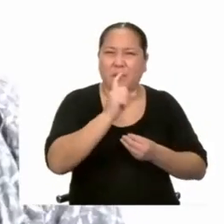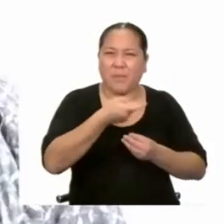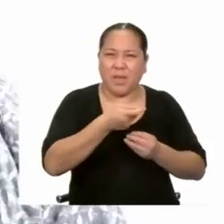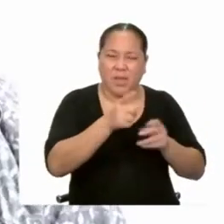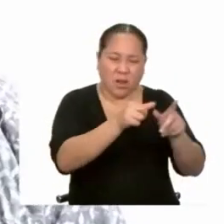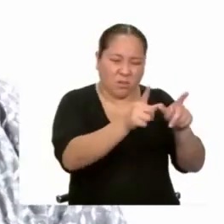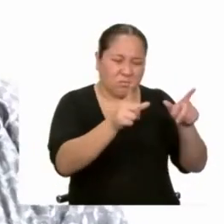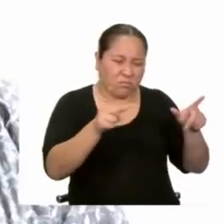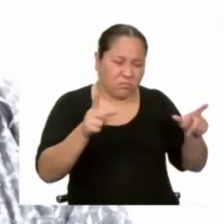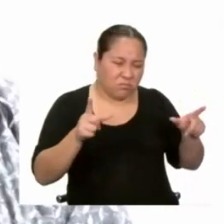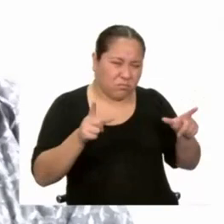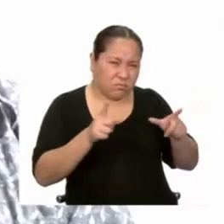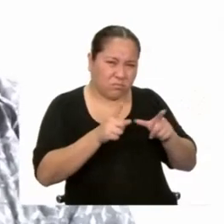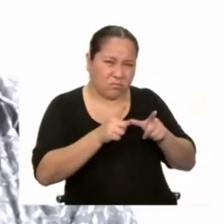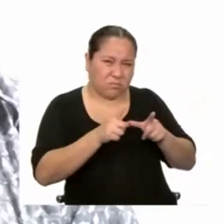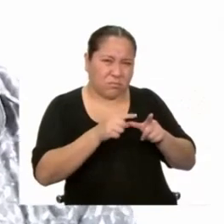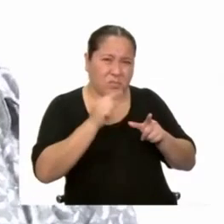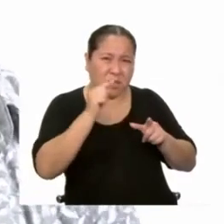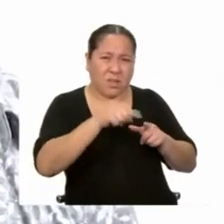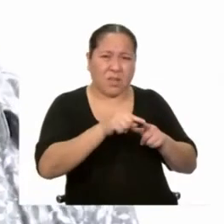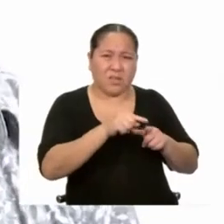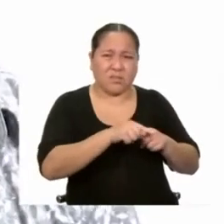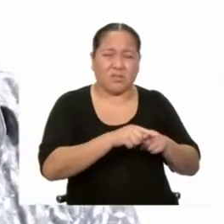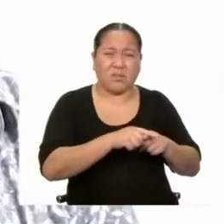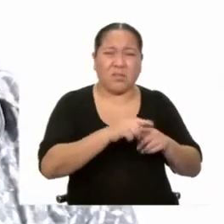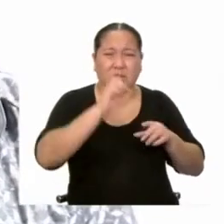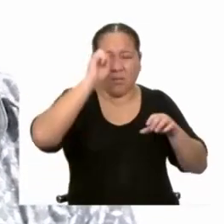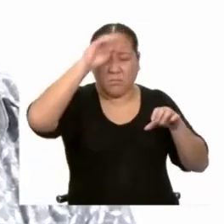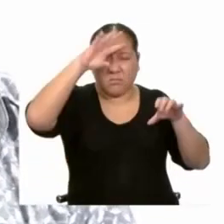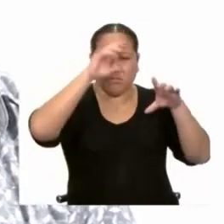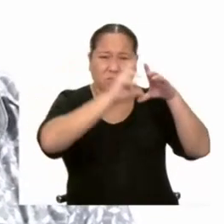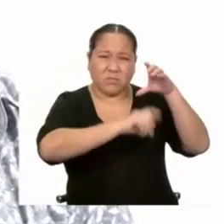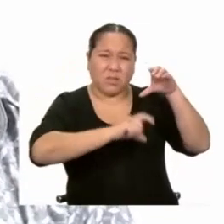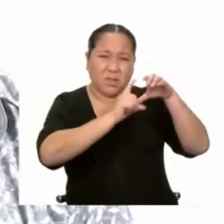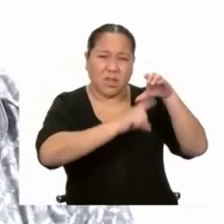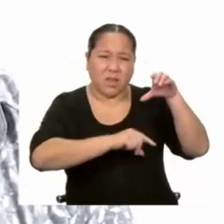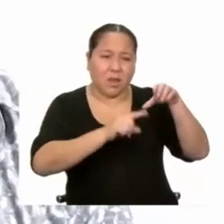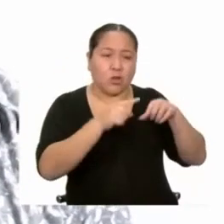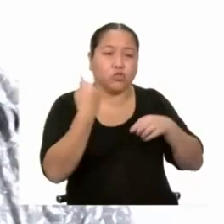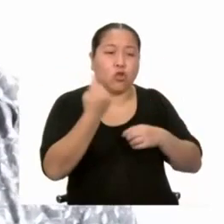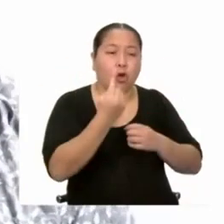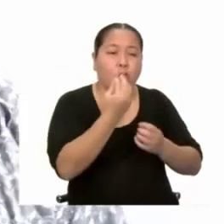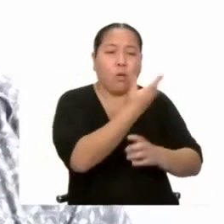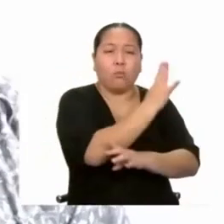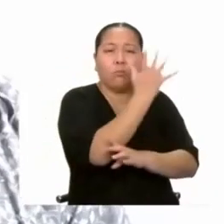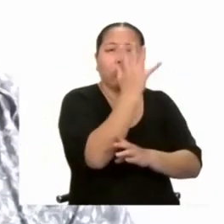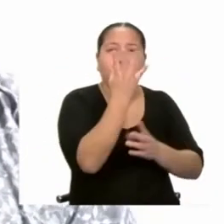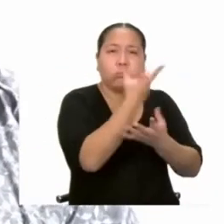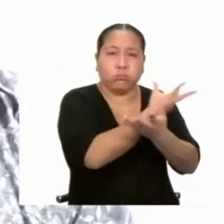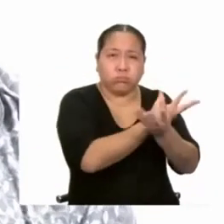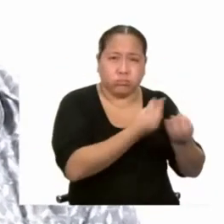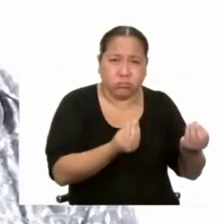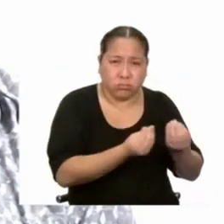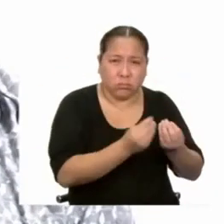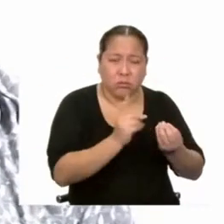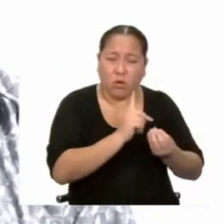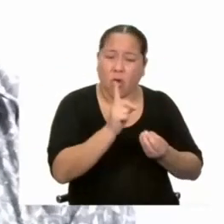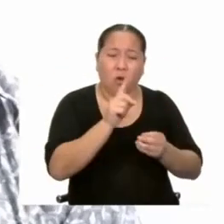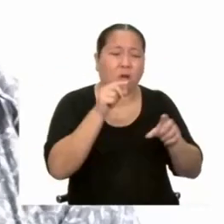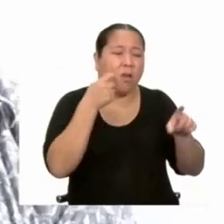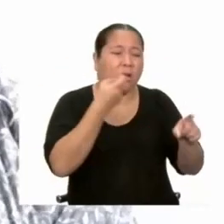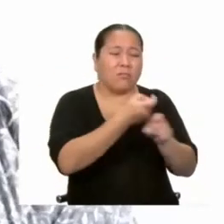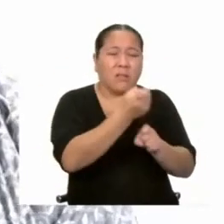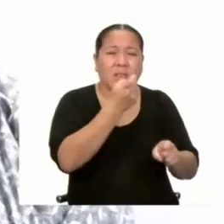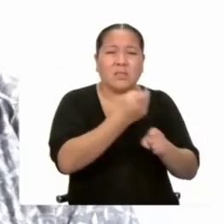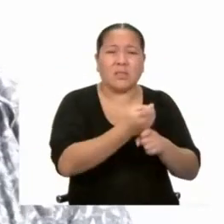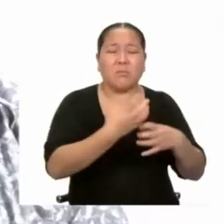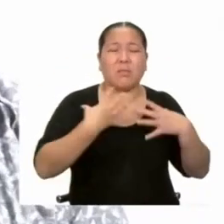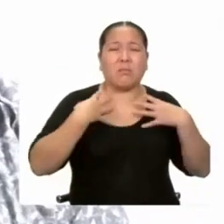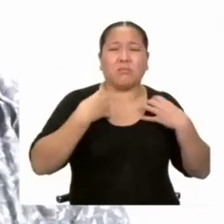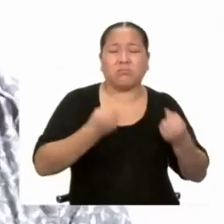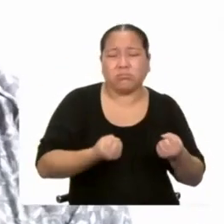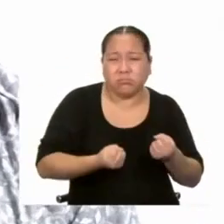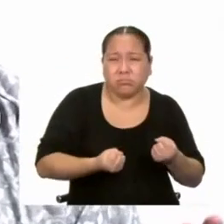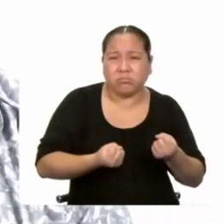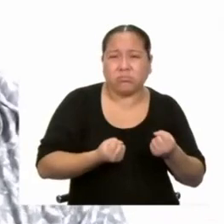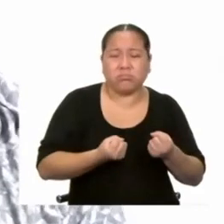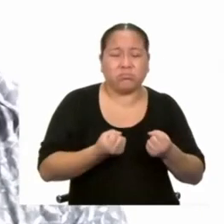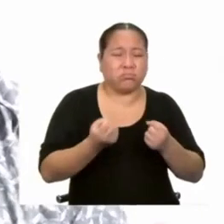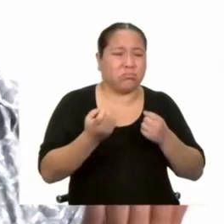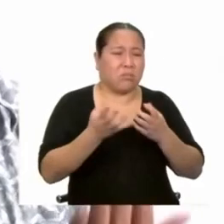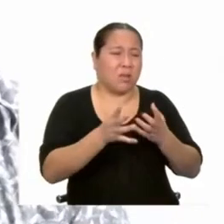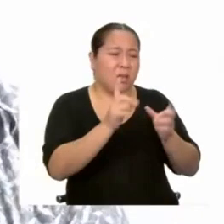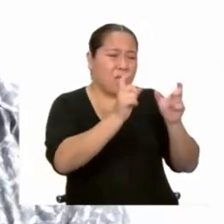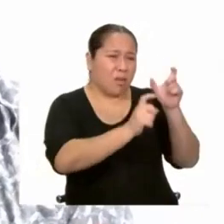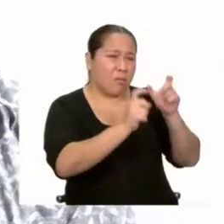solo provoca la deforestación, sino afecta la salud y vida de las personas. La gente manipula con las manos el mercurio y